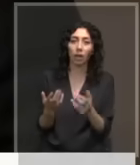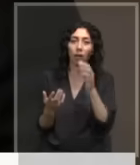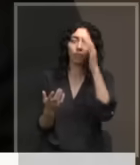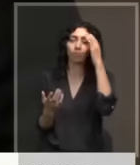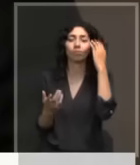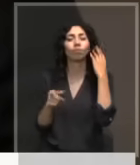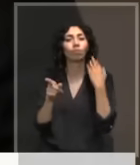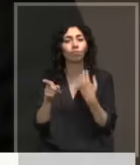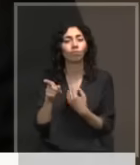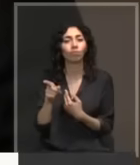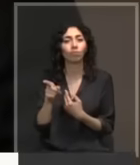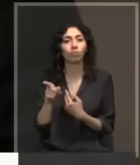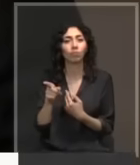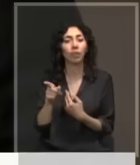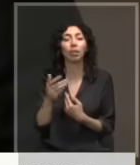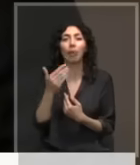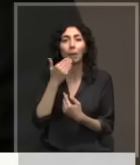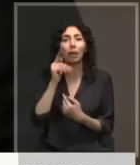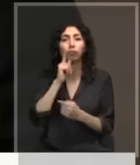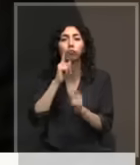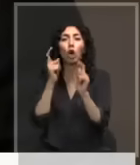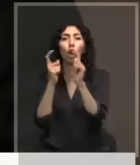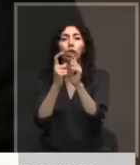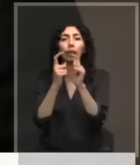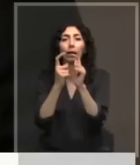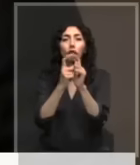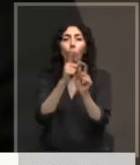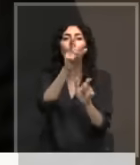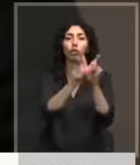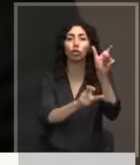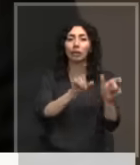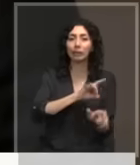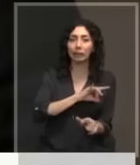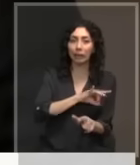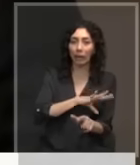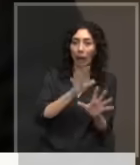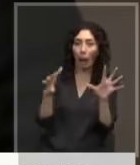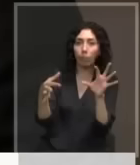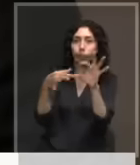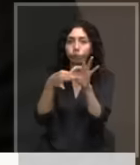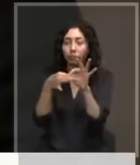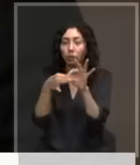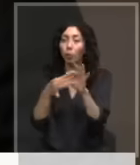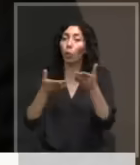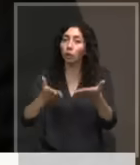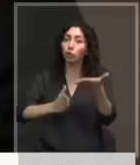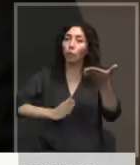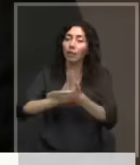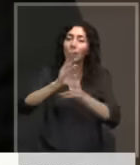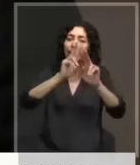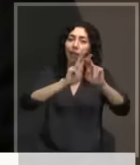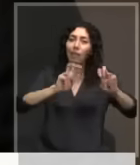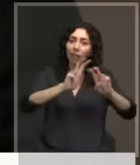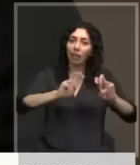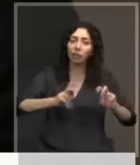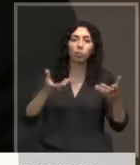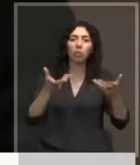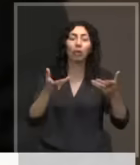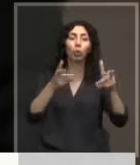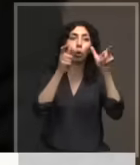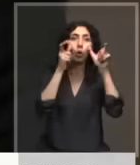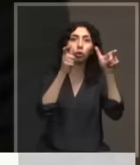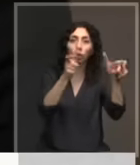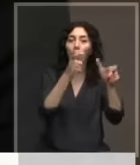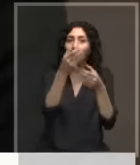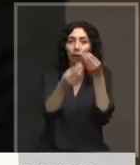relación con ciudadanos chilenos y por lo tanto se han iniciado investigaciones para mantener el control de información con respecto a